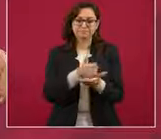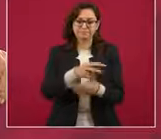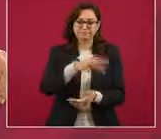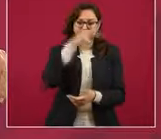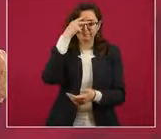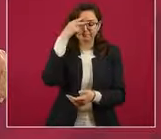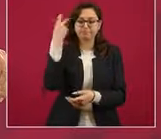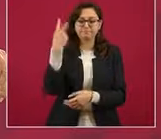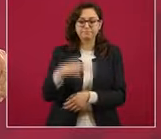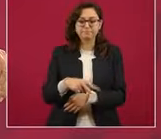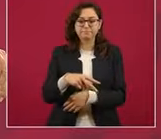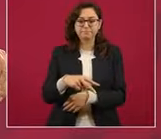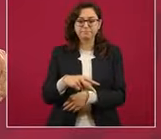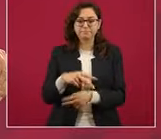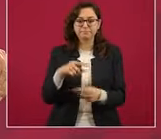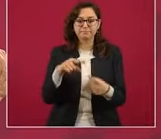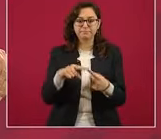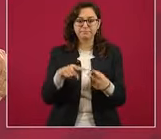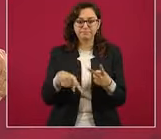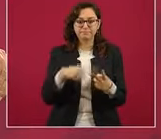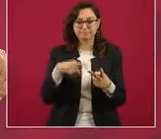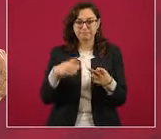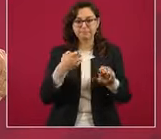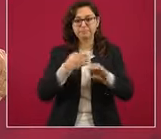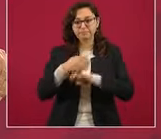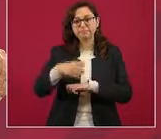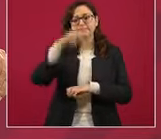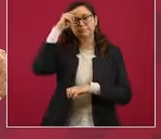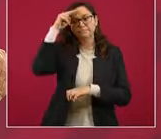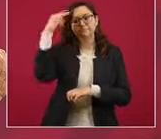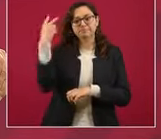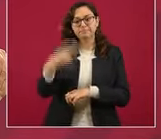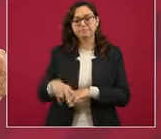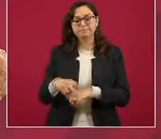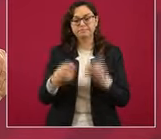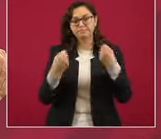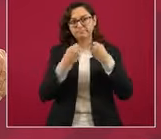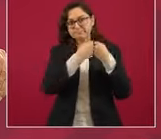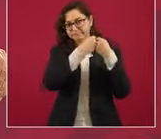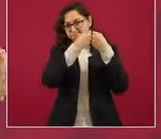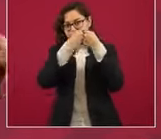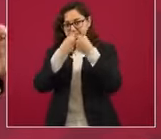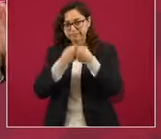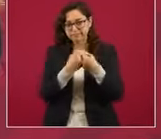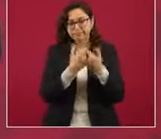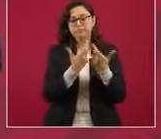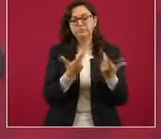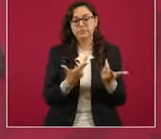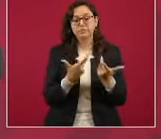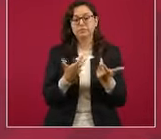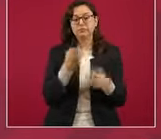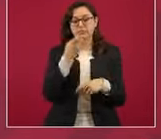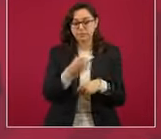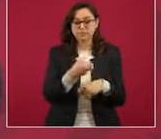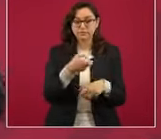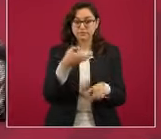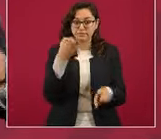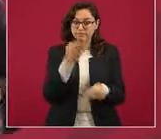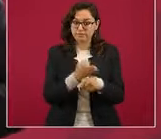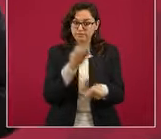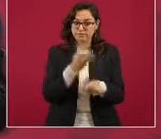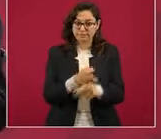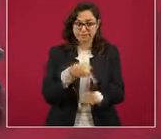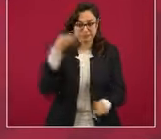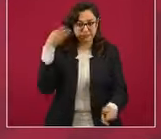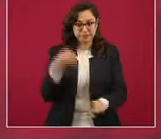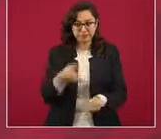es la ciudad y el Estado de México, la zona conurbada. Entonces, aquí es donde estamos